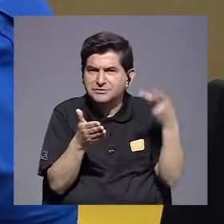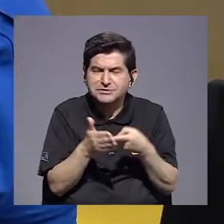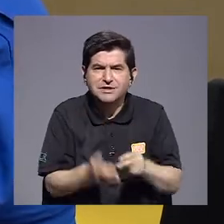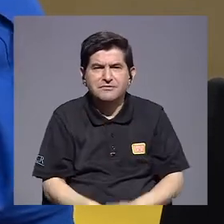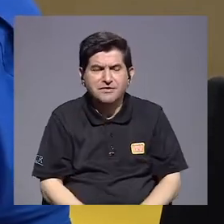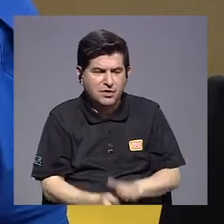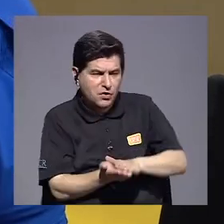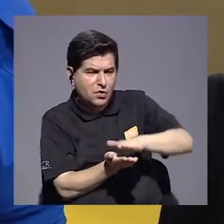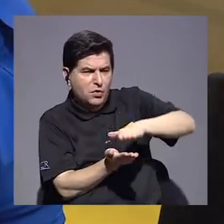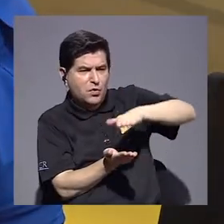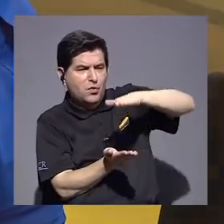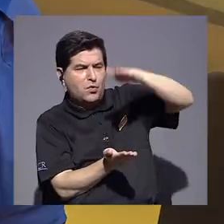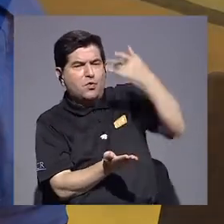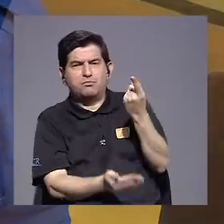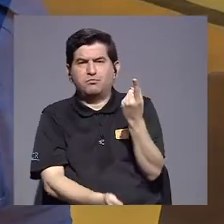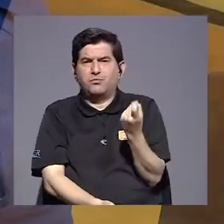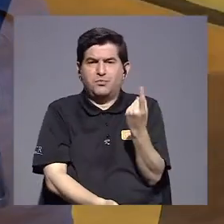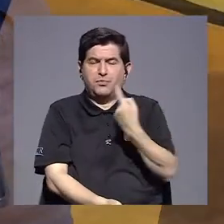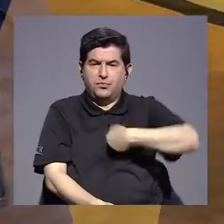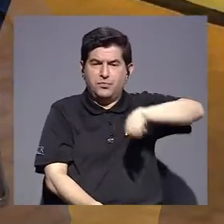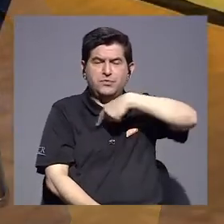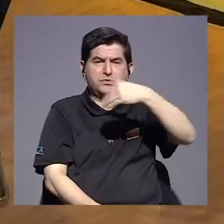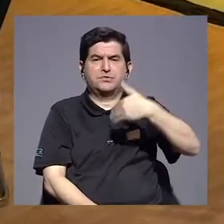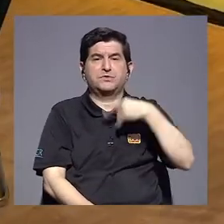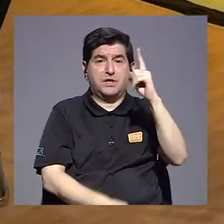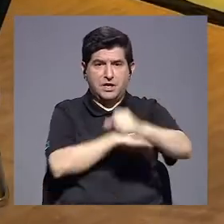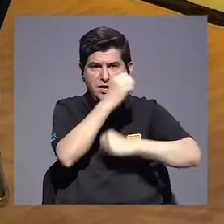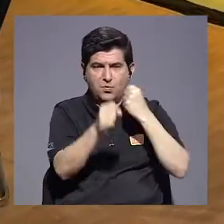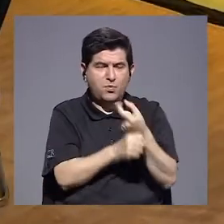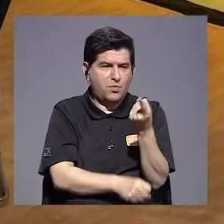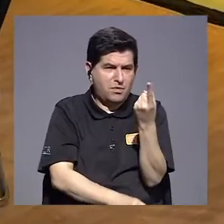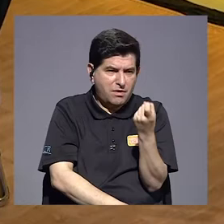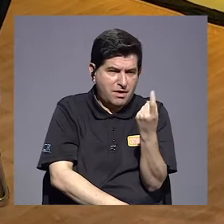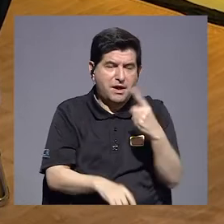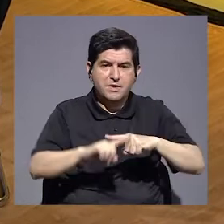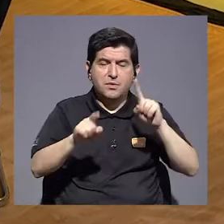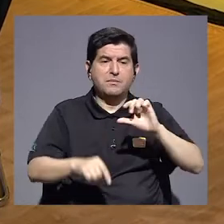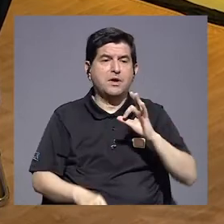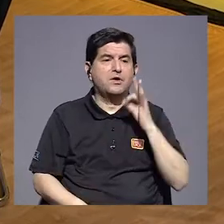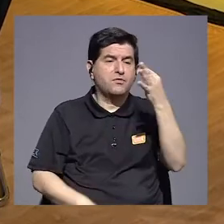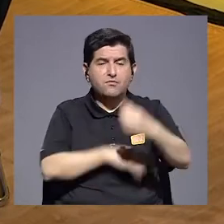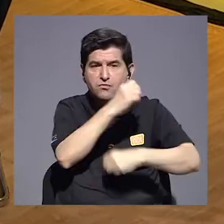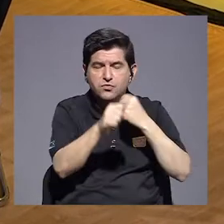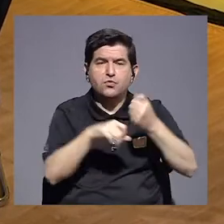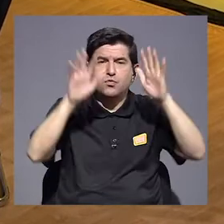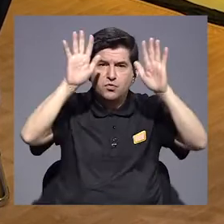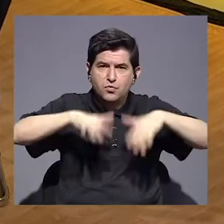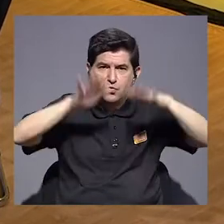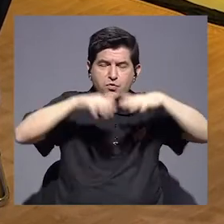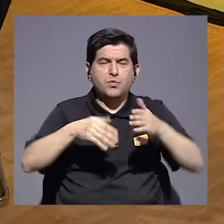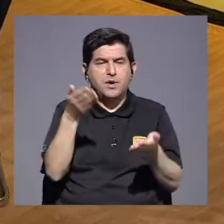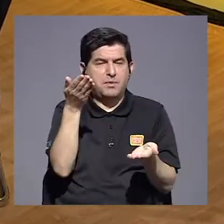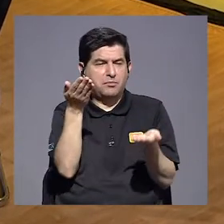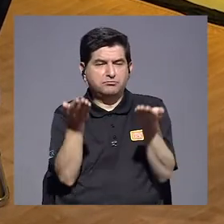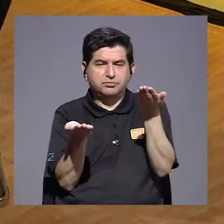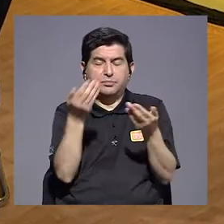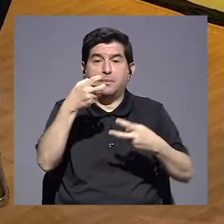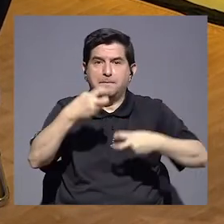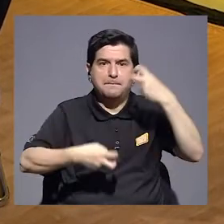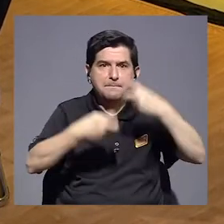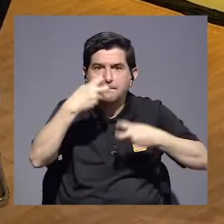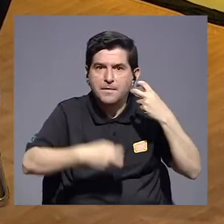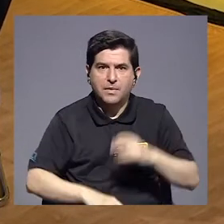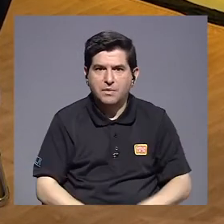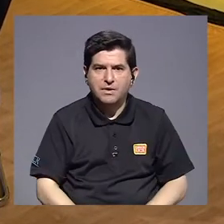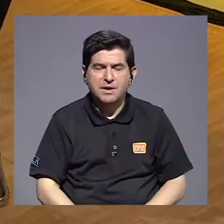un acumulo de déficit, porque nosotros podemos tener un año con déficit, pero si el otro año llueve, digamos que se compensa. El problema es